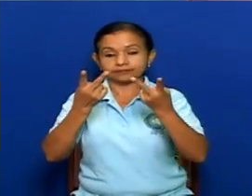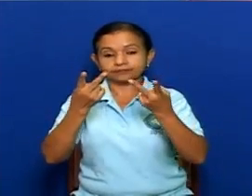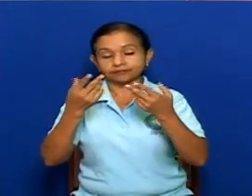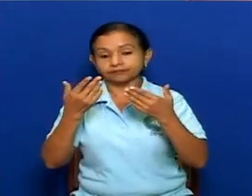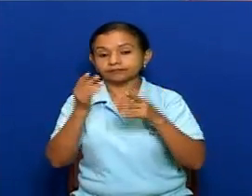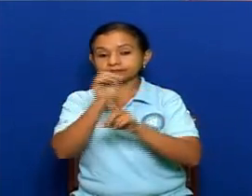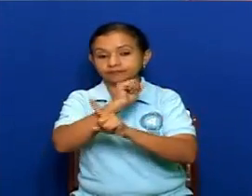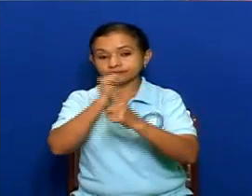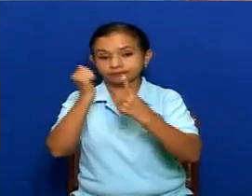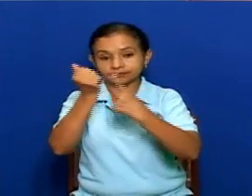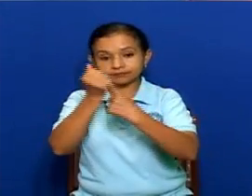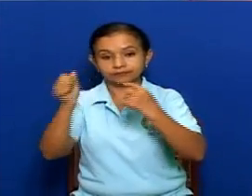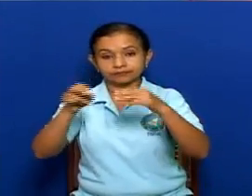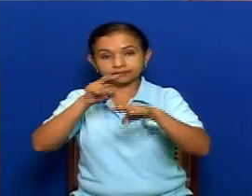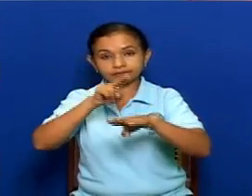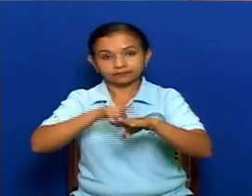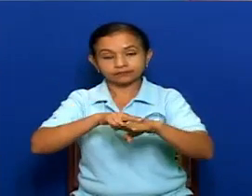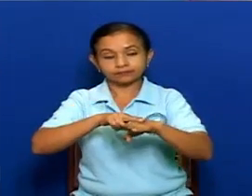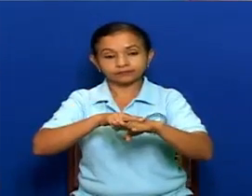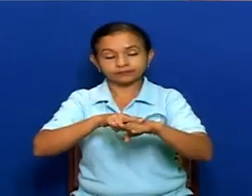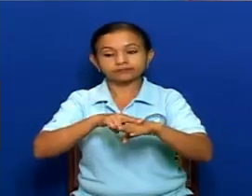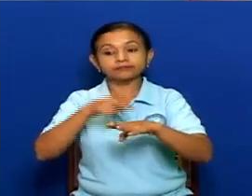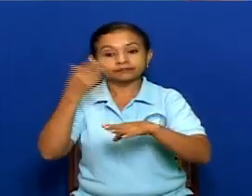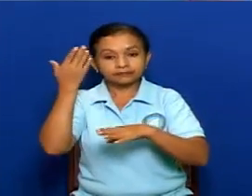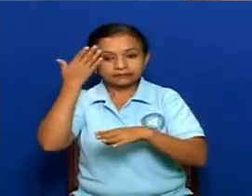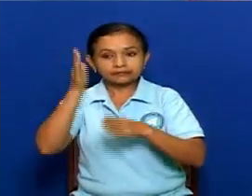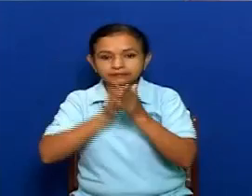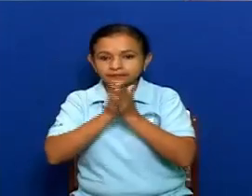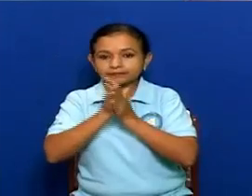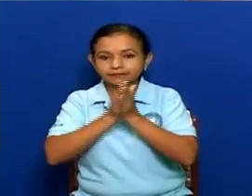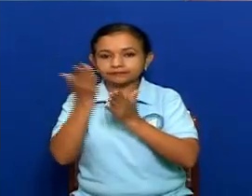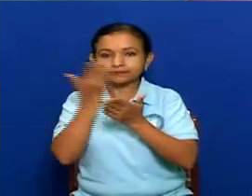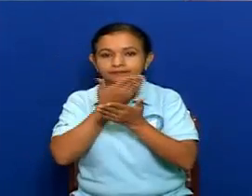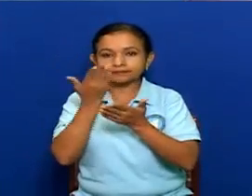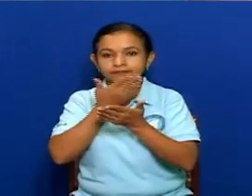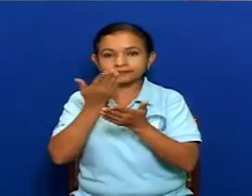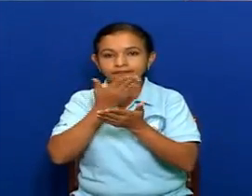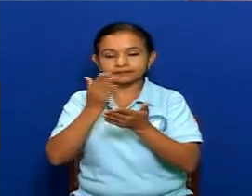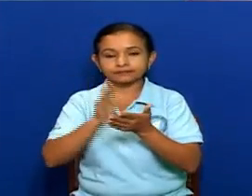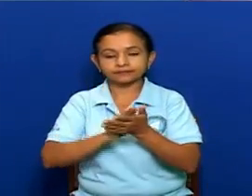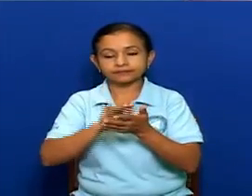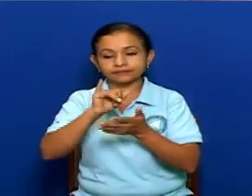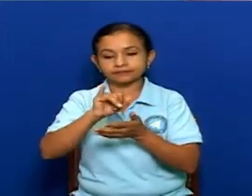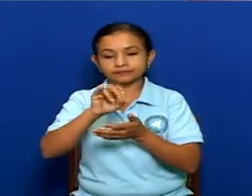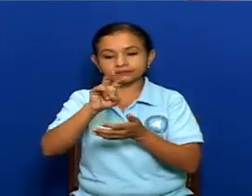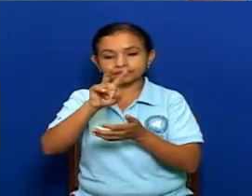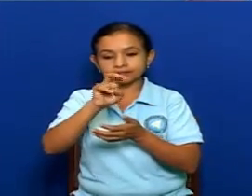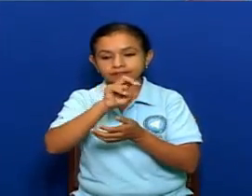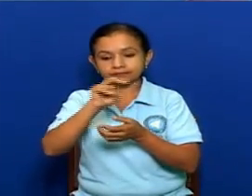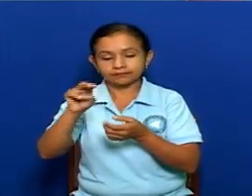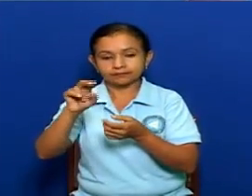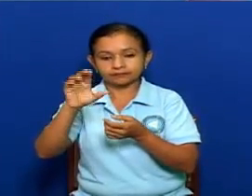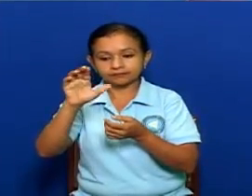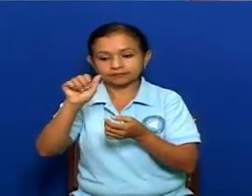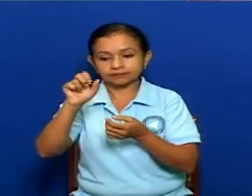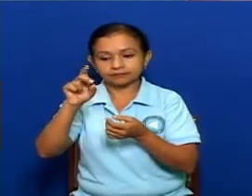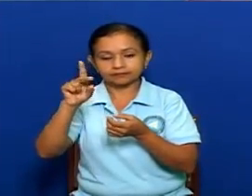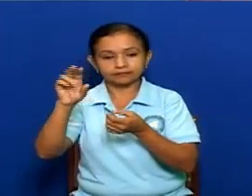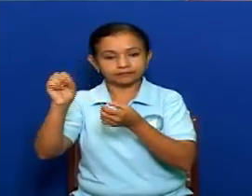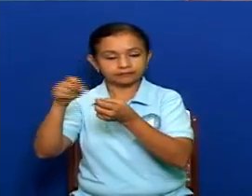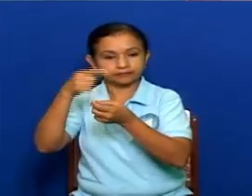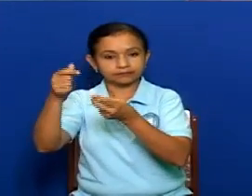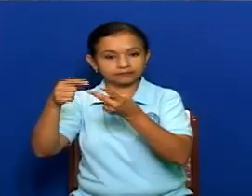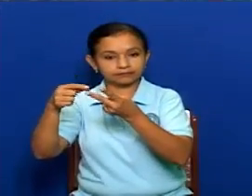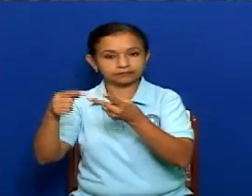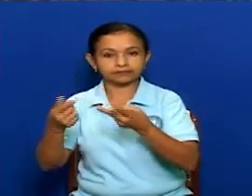que la Asamblea les ha brindado. Han sabido aprovechar esta beca, como el compañero Iván Campos y Manuel Guevara Pichardo.